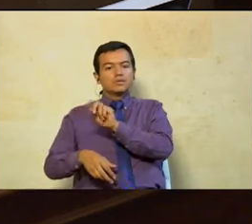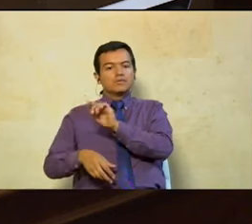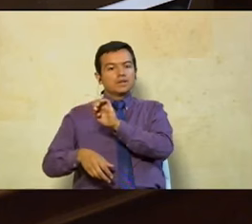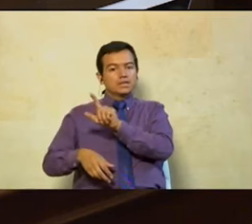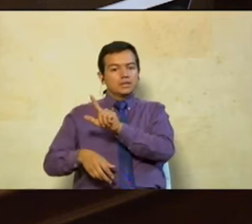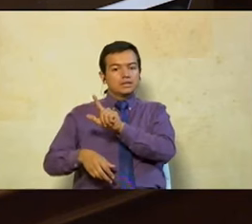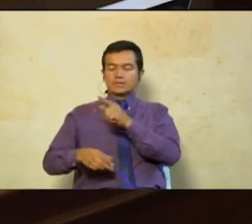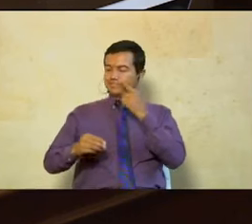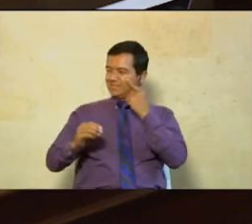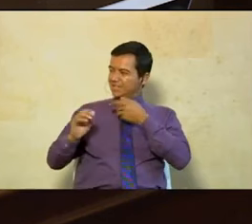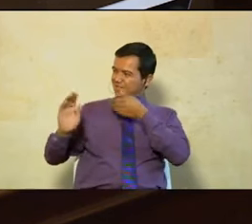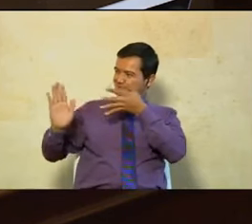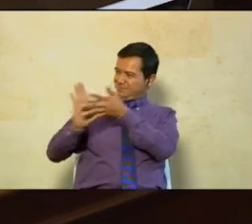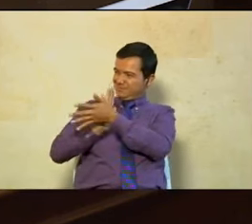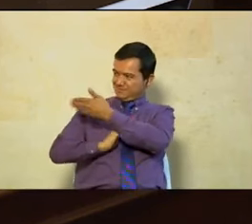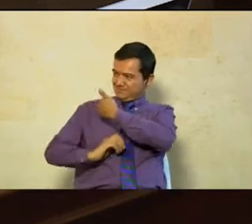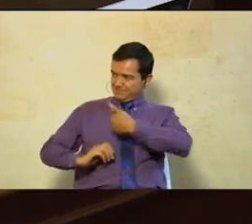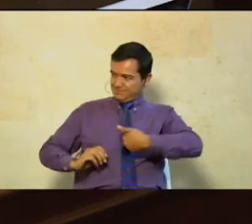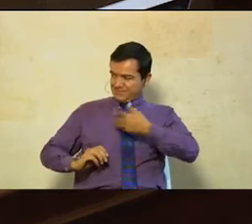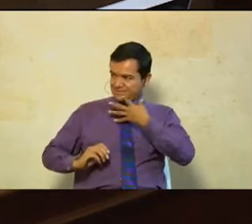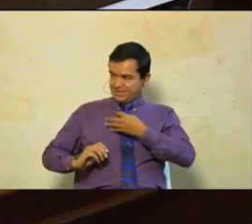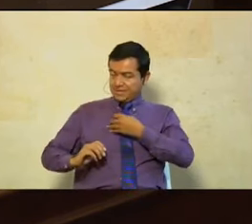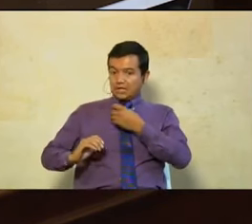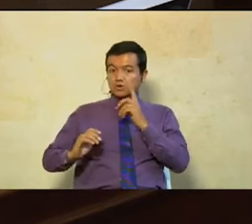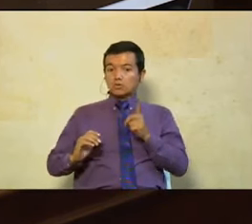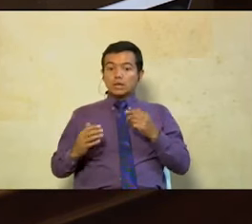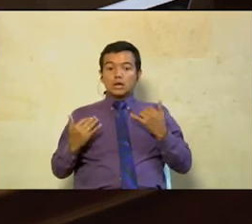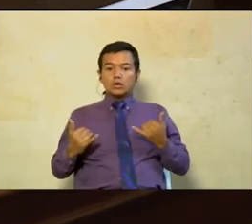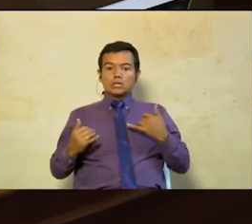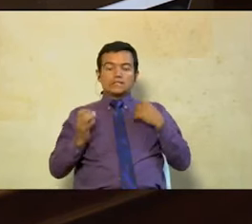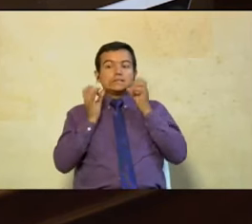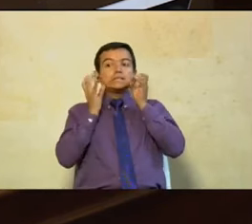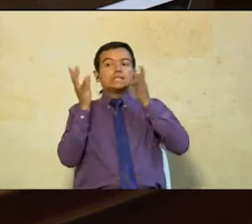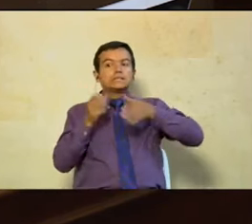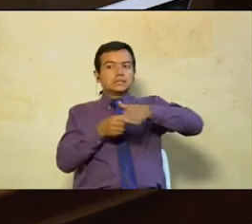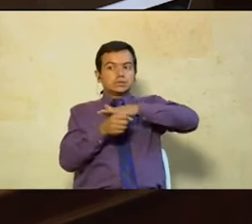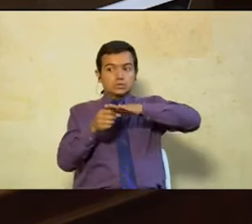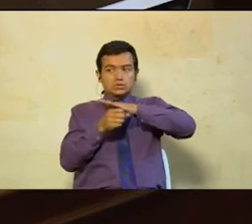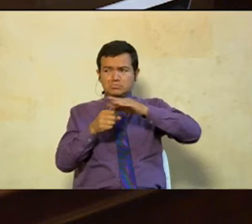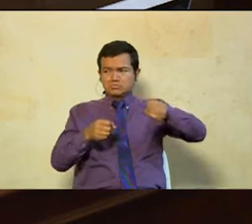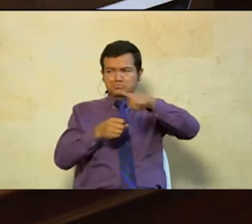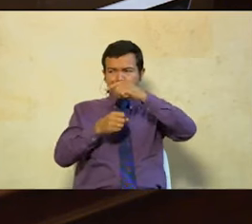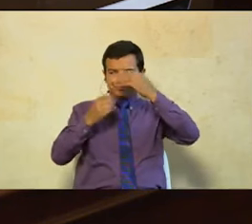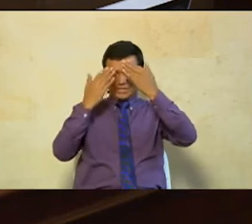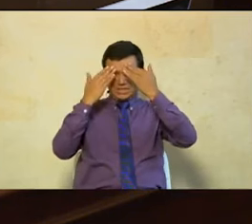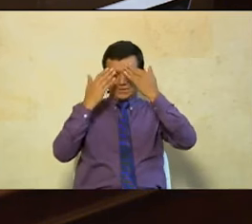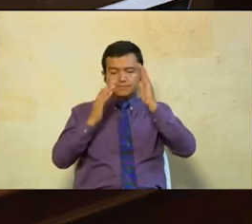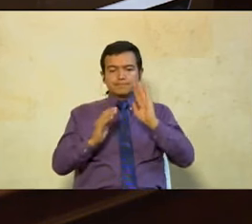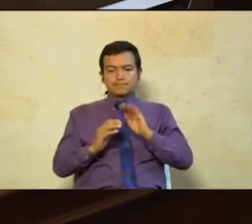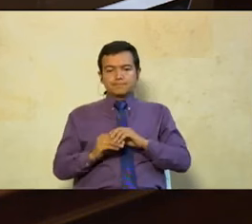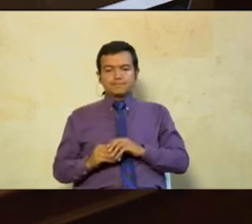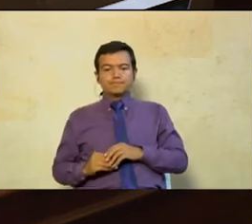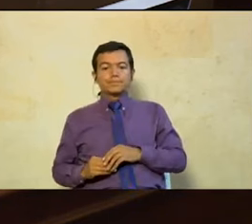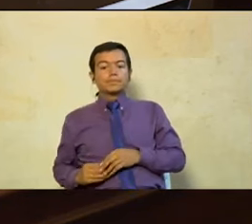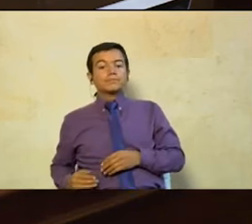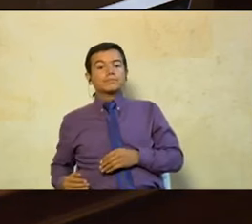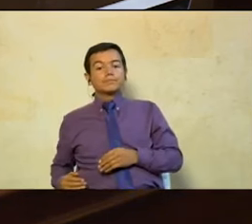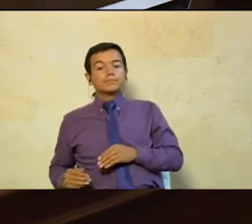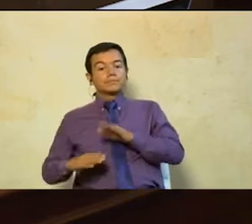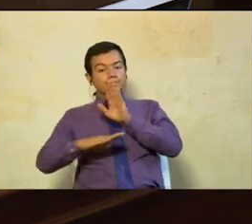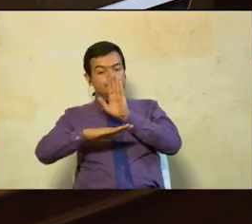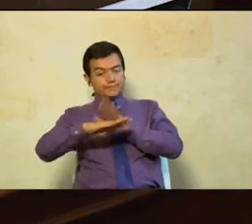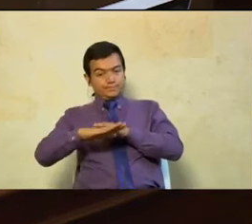lo siguiente porque este es un drama que también es público resulta que hoy